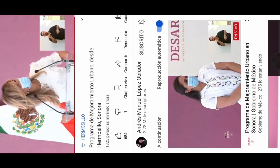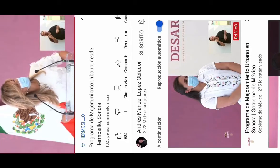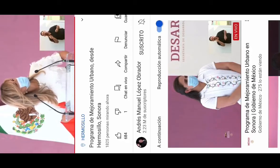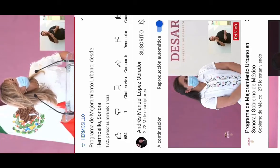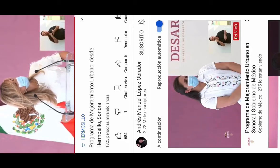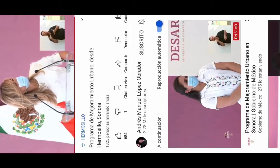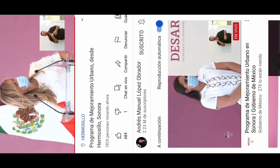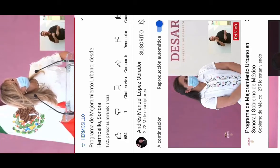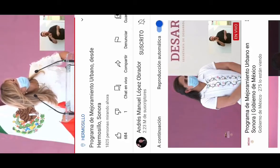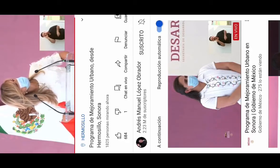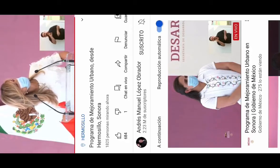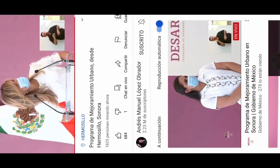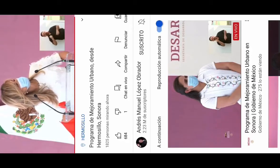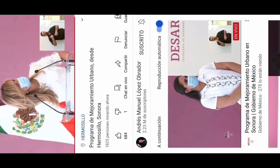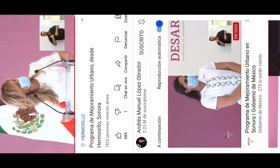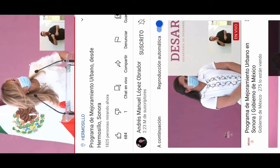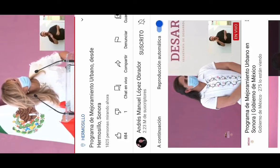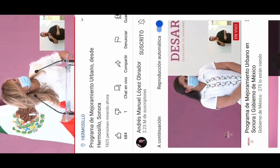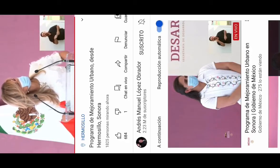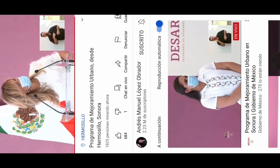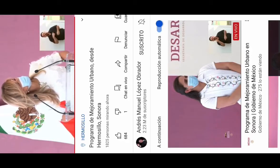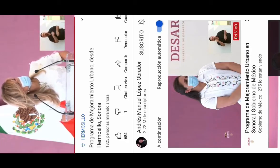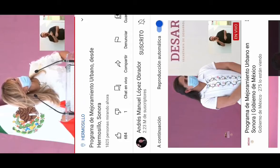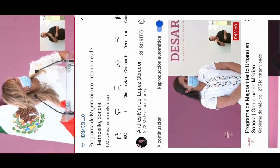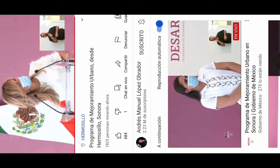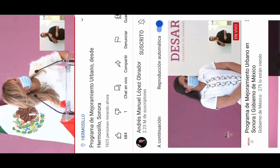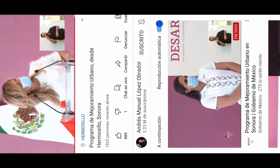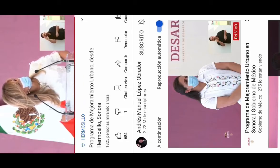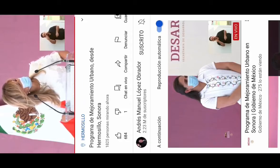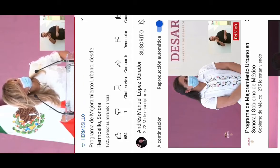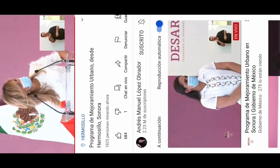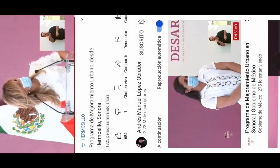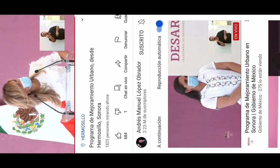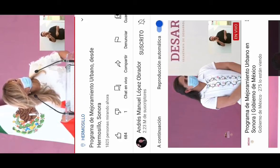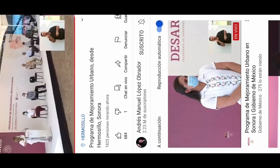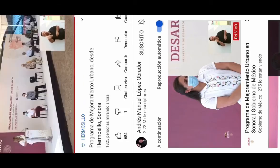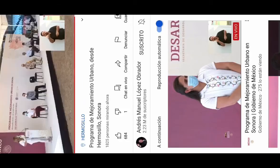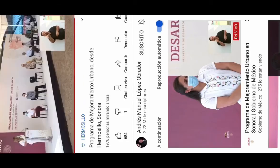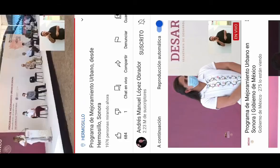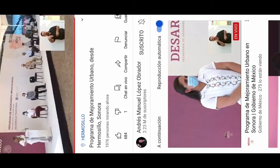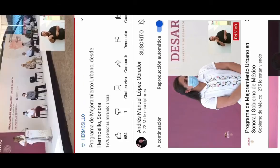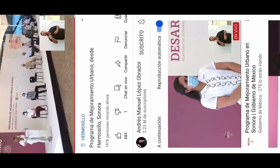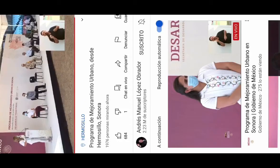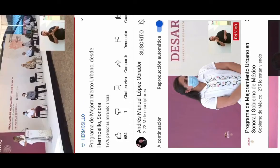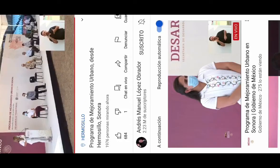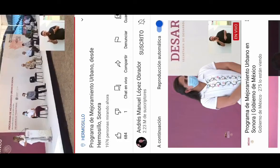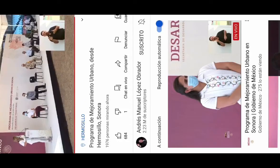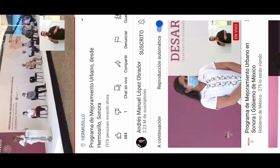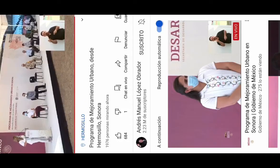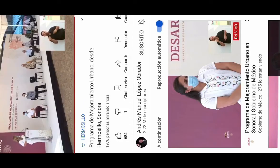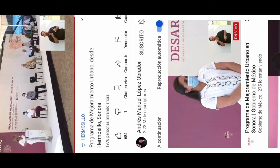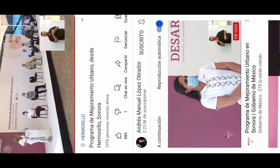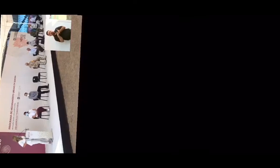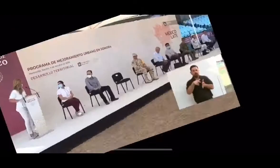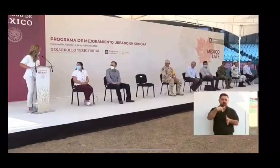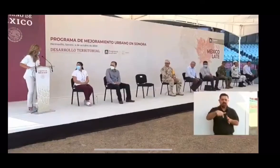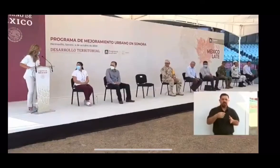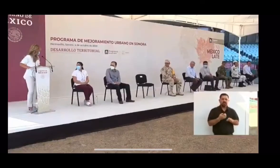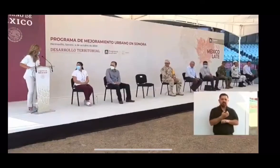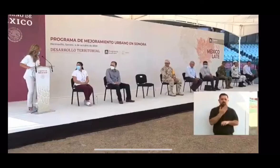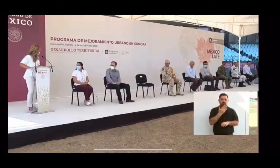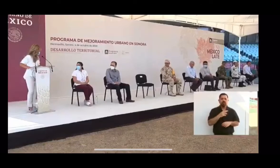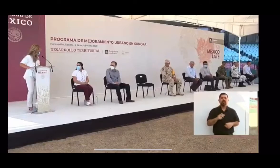gracias. Román, muchísimas gracias, como siempre, pues por todo el trabajo que has hecho acá en Sonora.